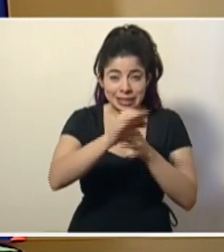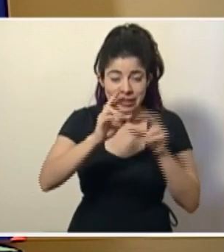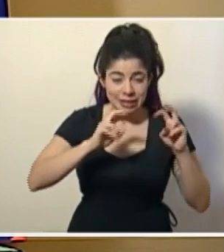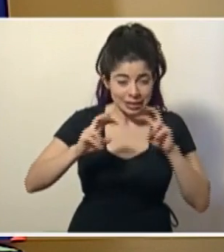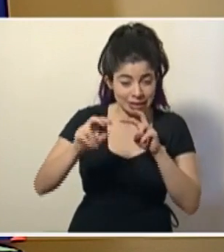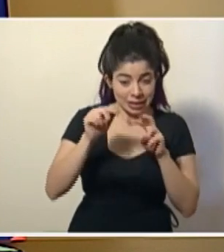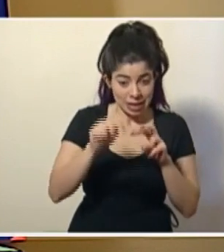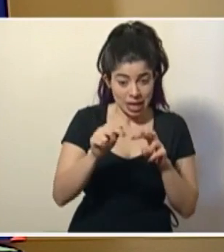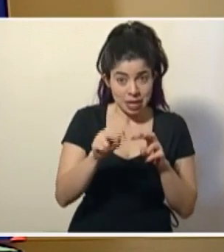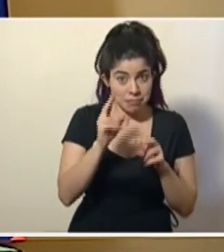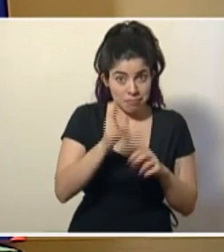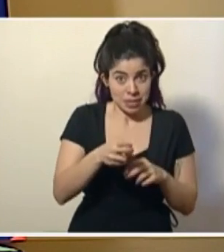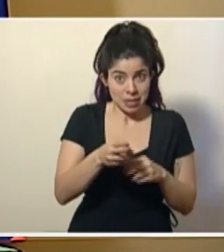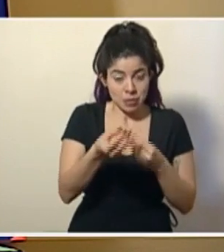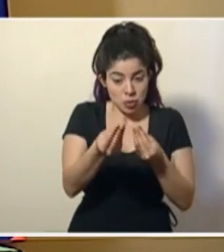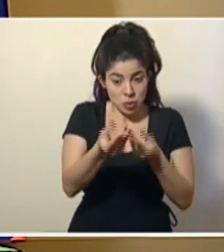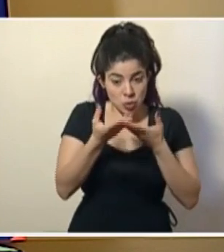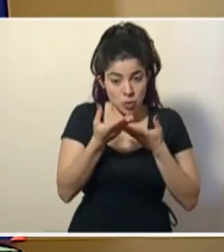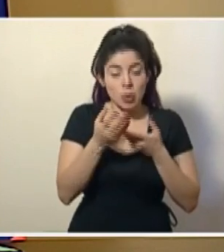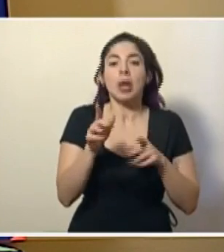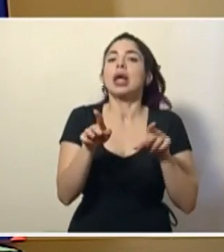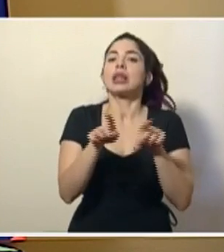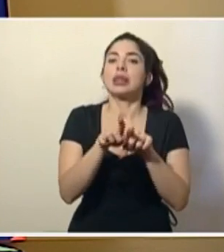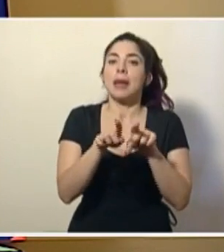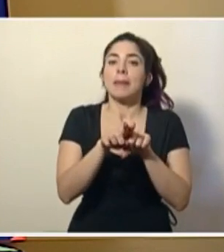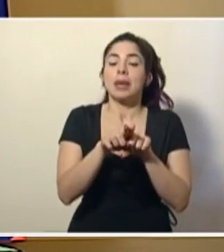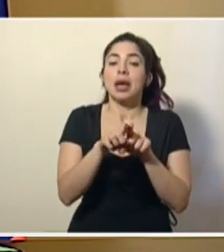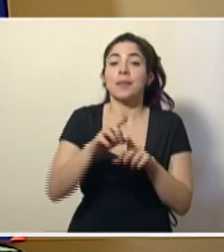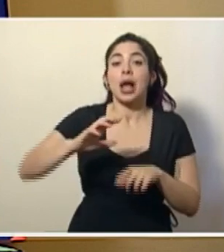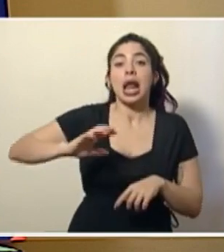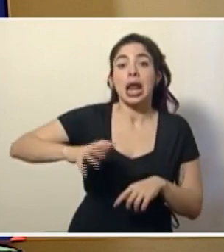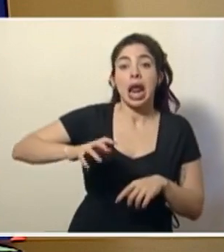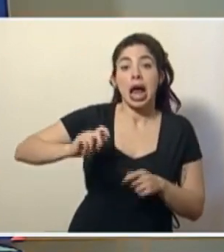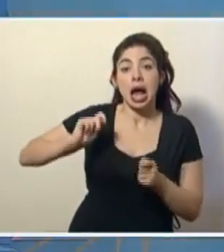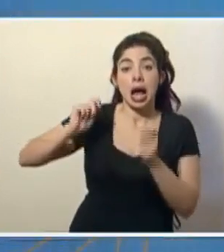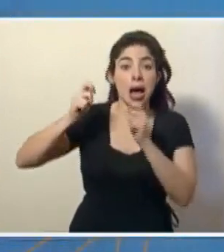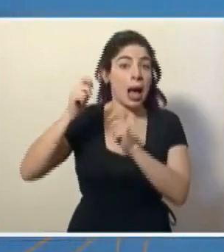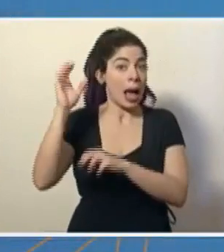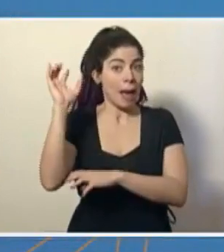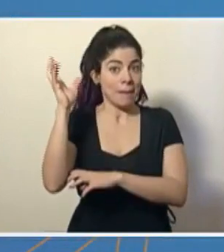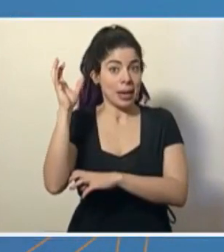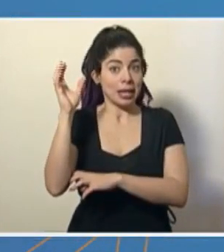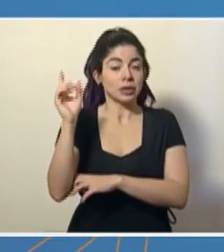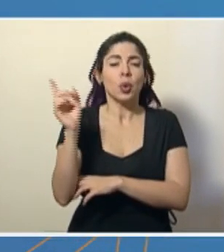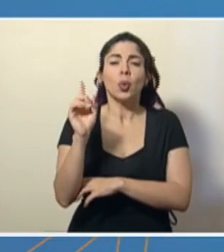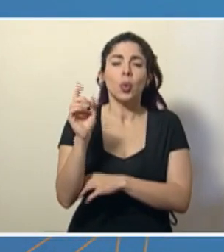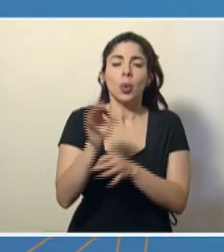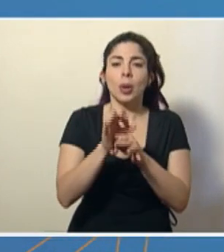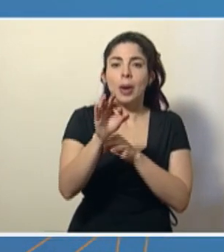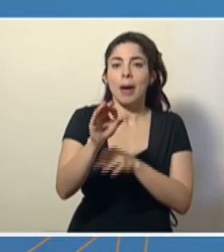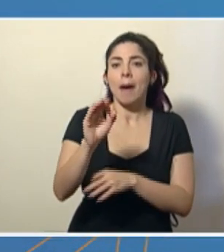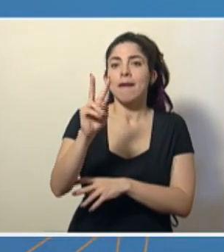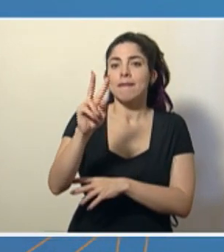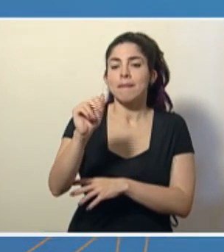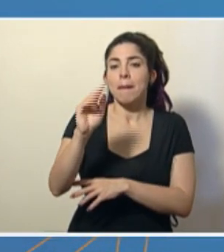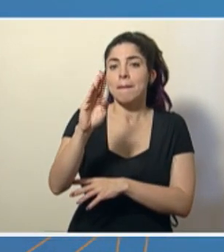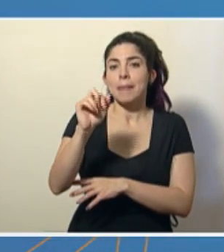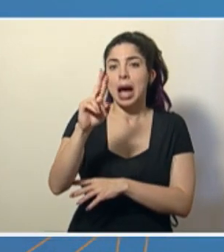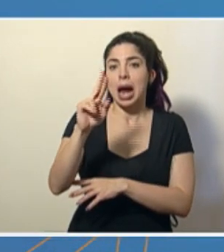territorios, se baja de alerta naranja a alerta amarilla el distrito de Vara